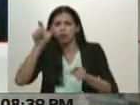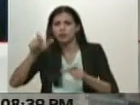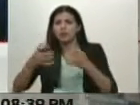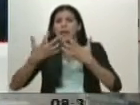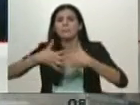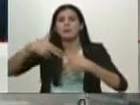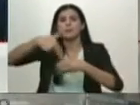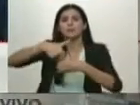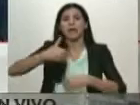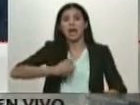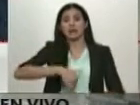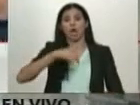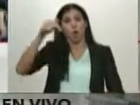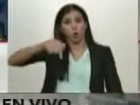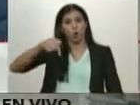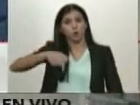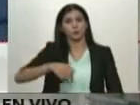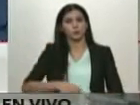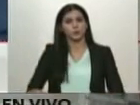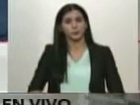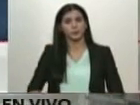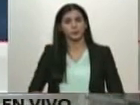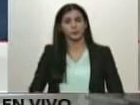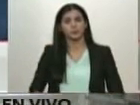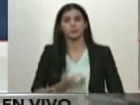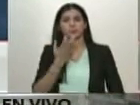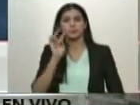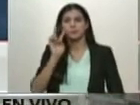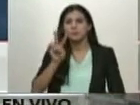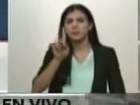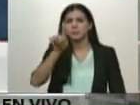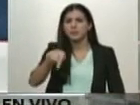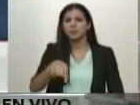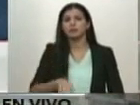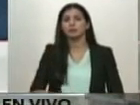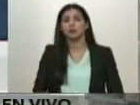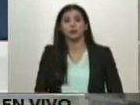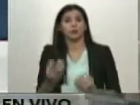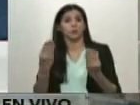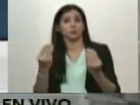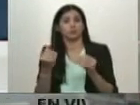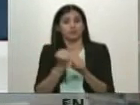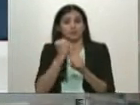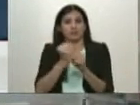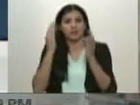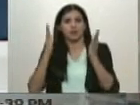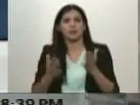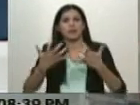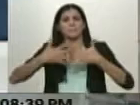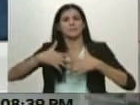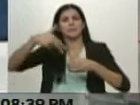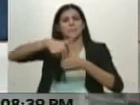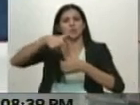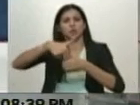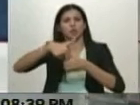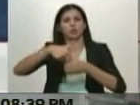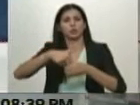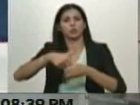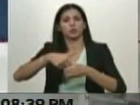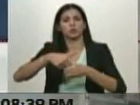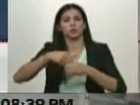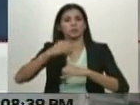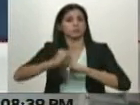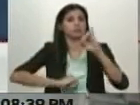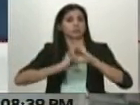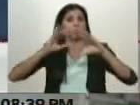de Argentina hoy. Estuve viendo que han despedido a miles de trabajadores de todas las empresas petroleras transnacionales